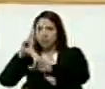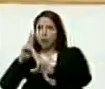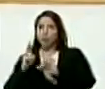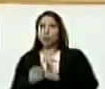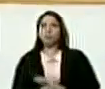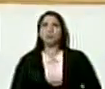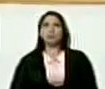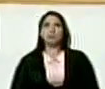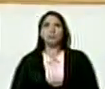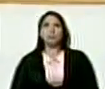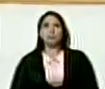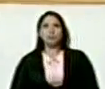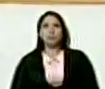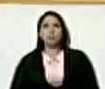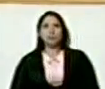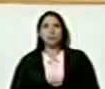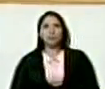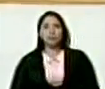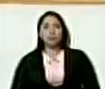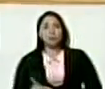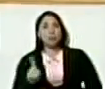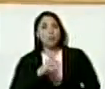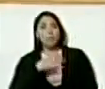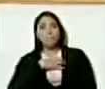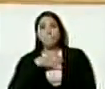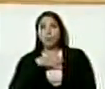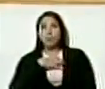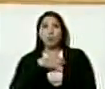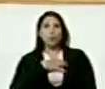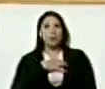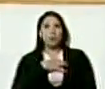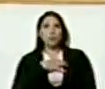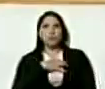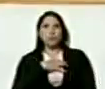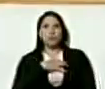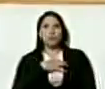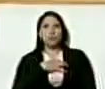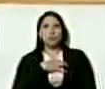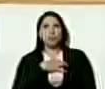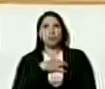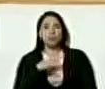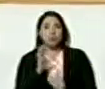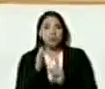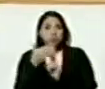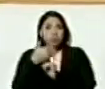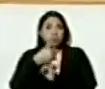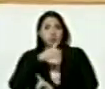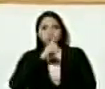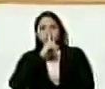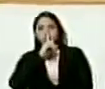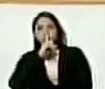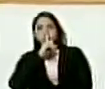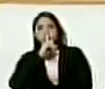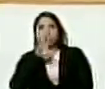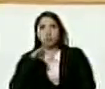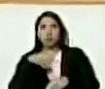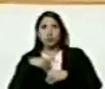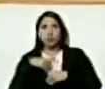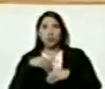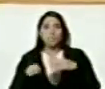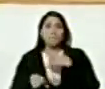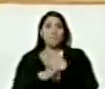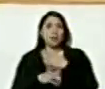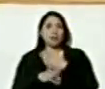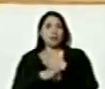Por eso pues que no podemos ser cómplice ni mantener en